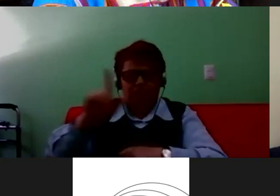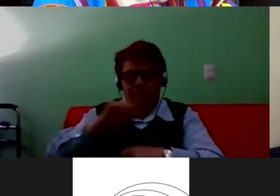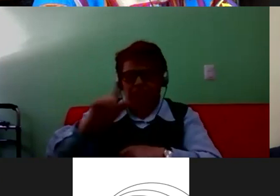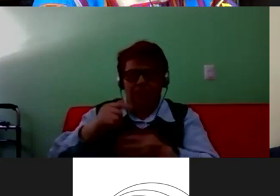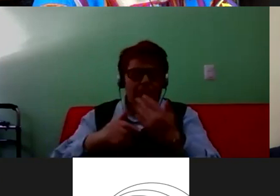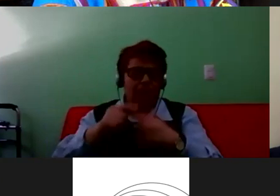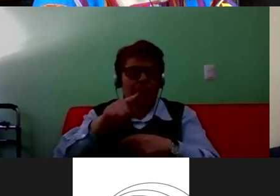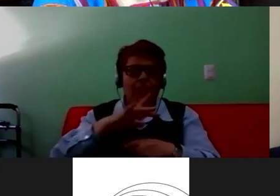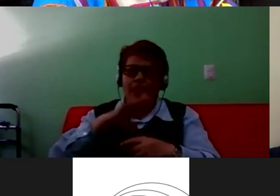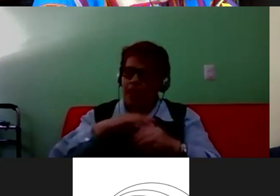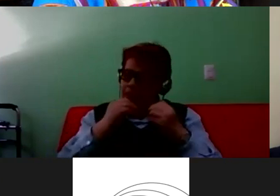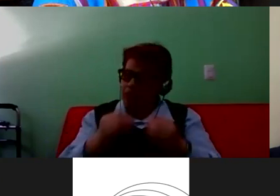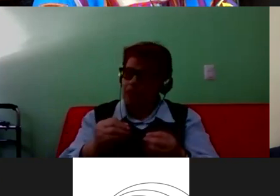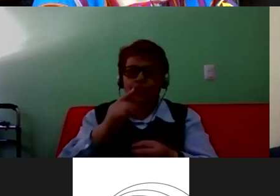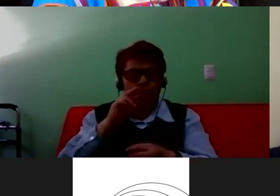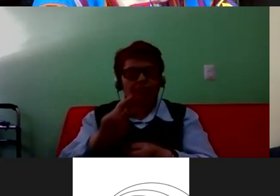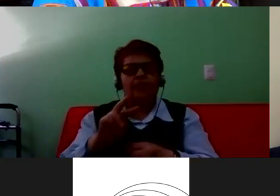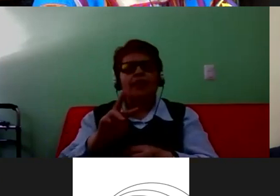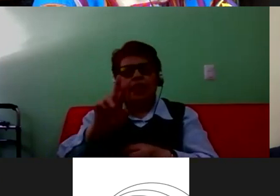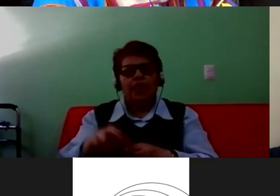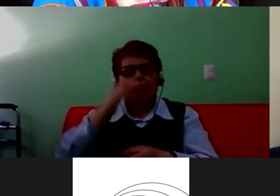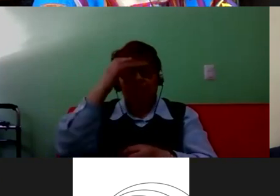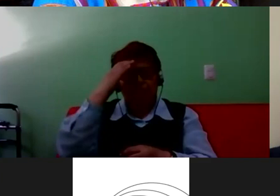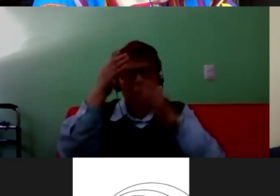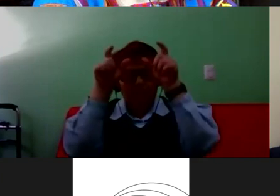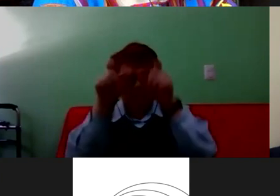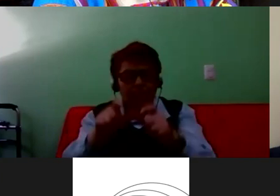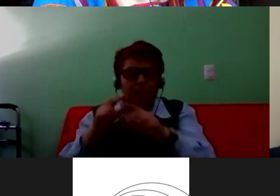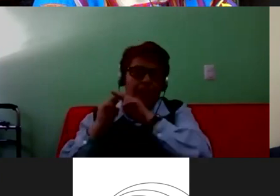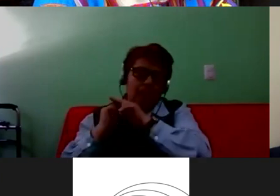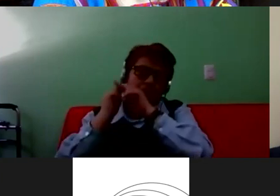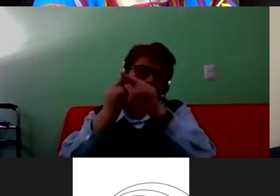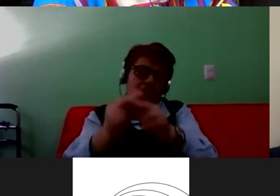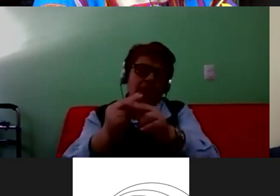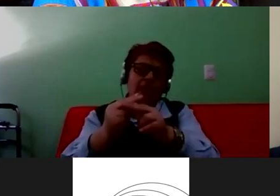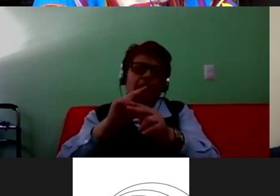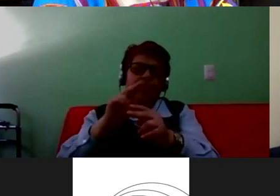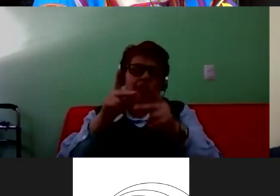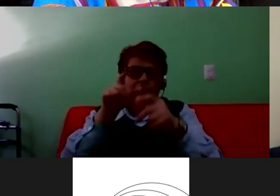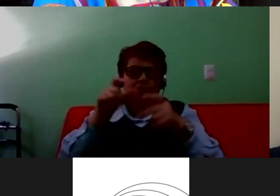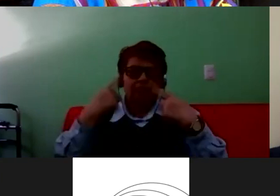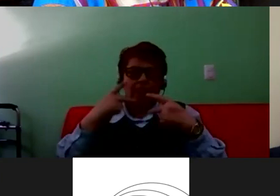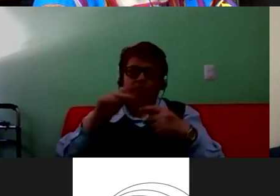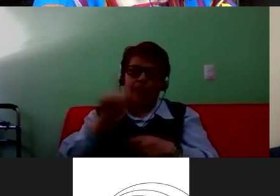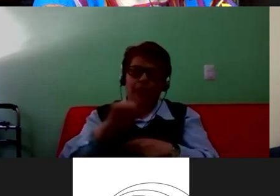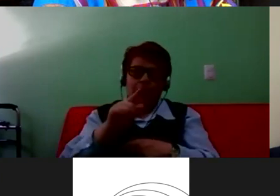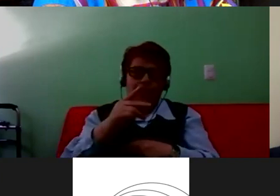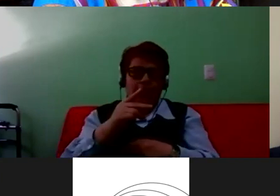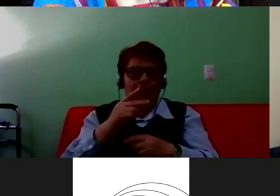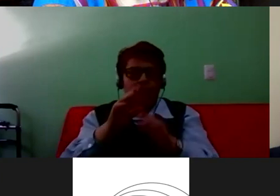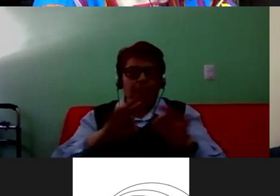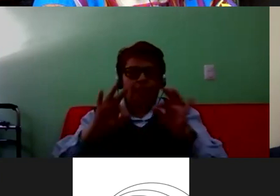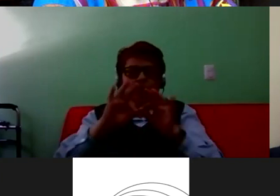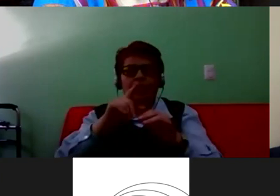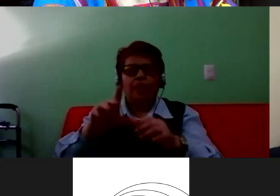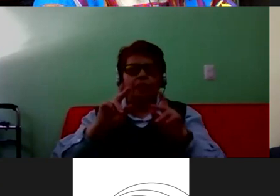que tienen mucho que ver con el reconocimiento de la trayectoria de los personajes ilustres en el Panteón Civil de